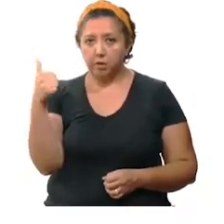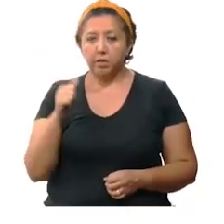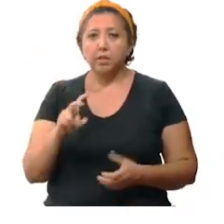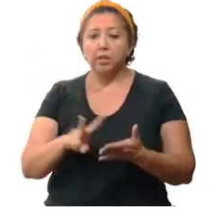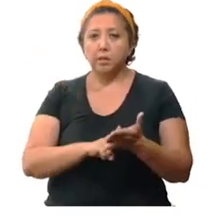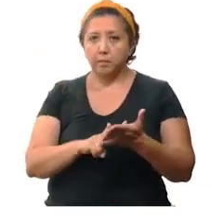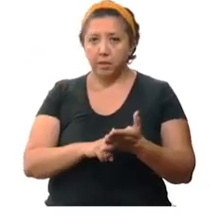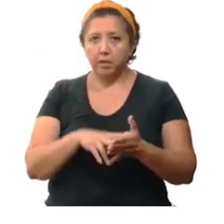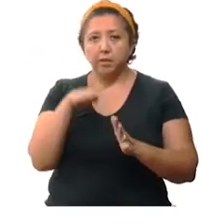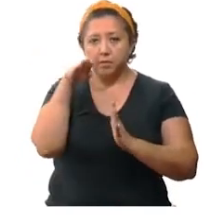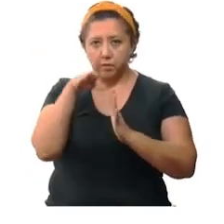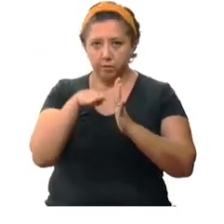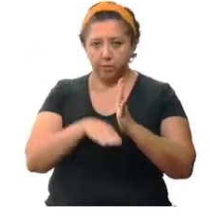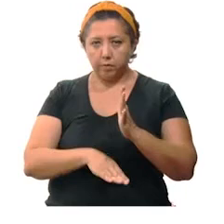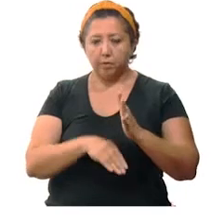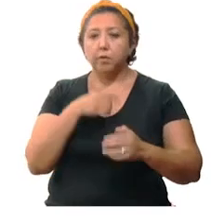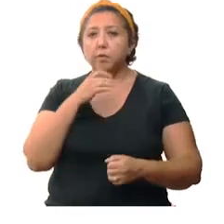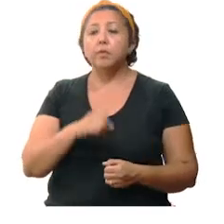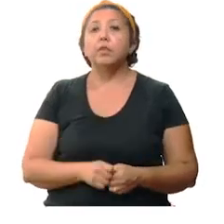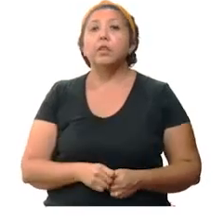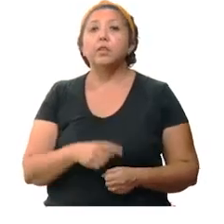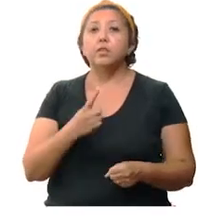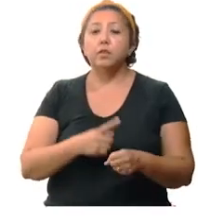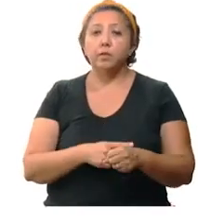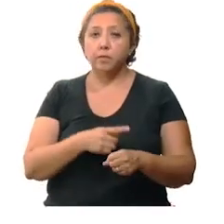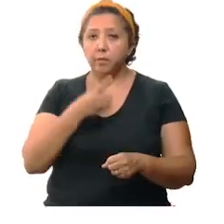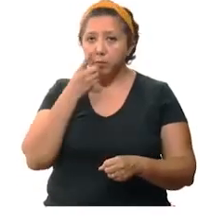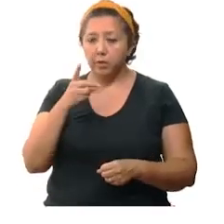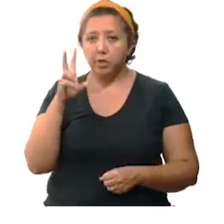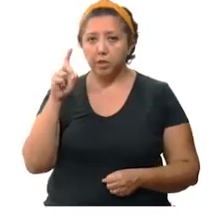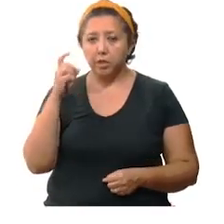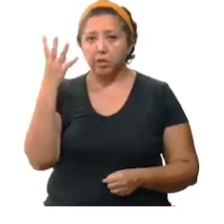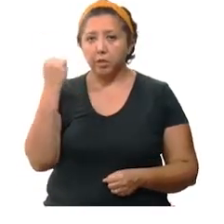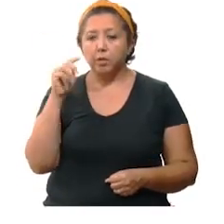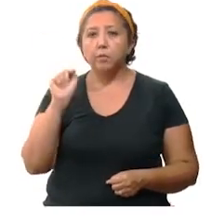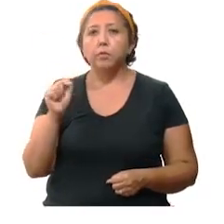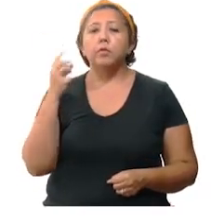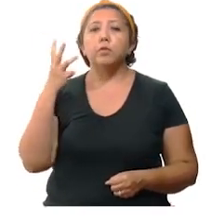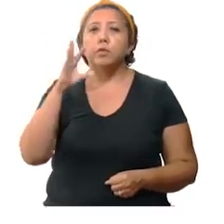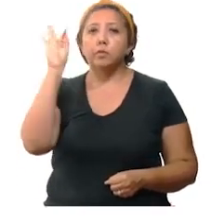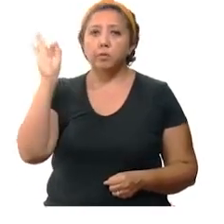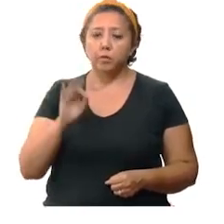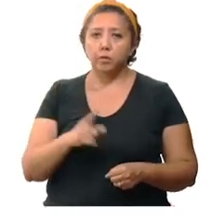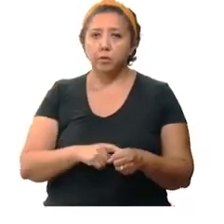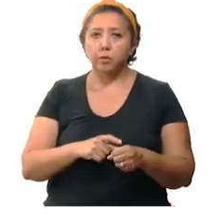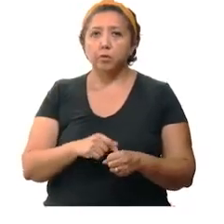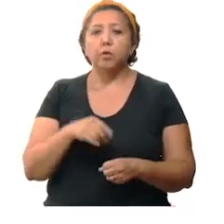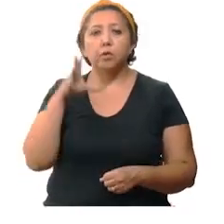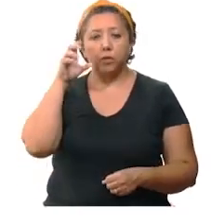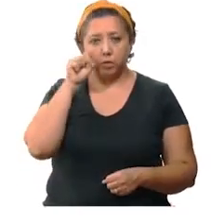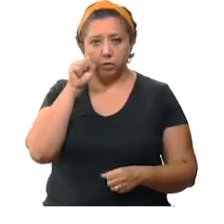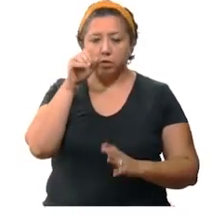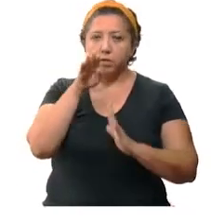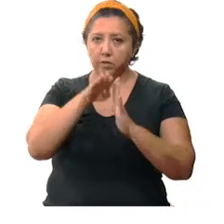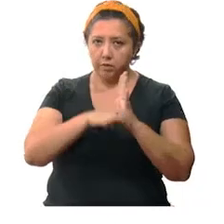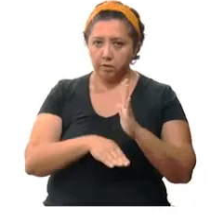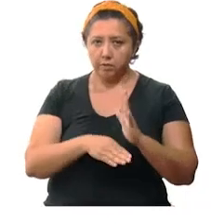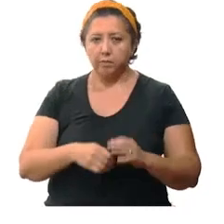está en verde y en descenso. La positividad de los casos es del 39.3%, está en color naranja y en